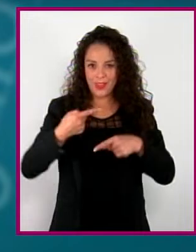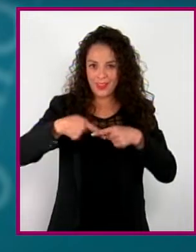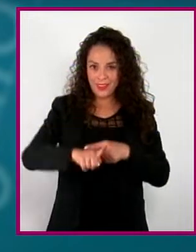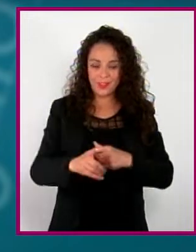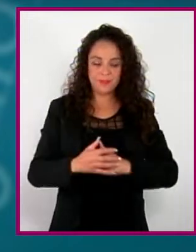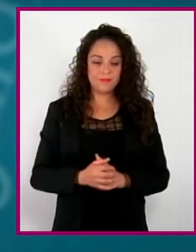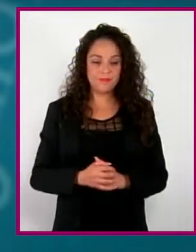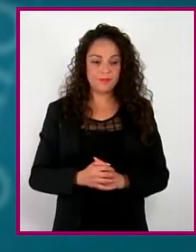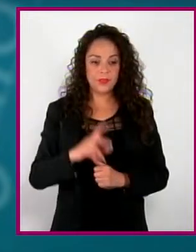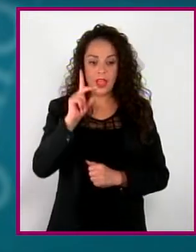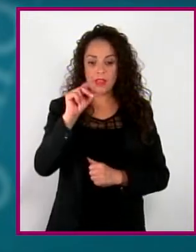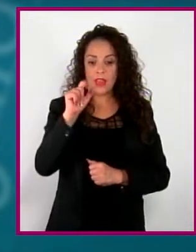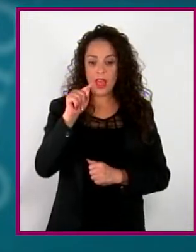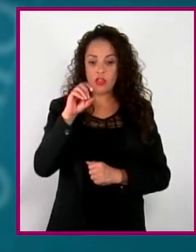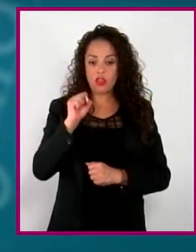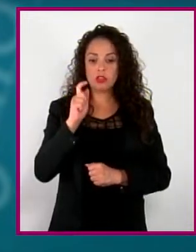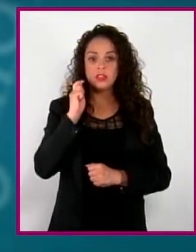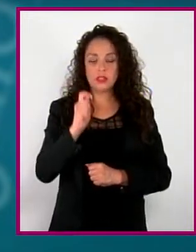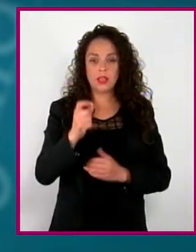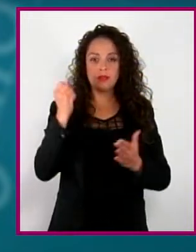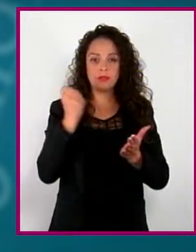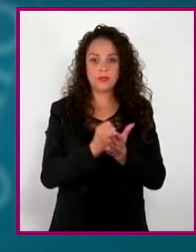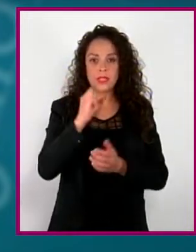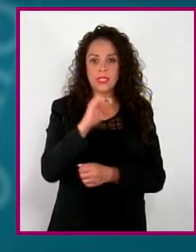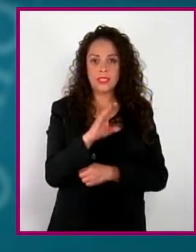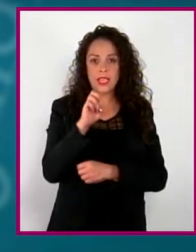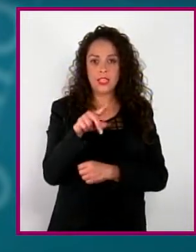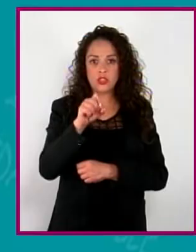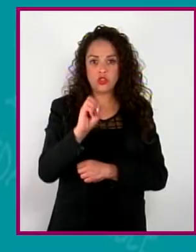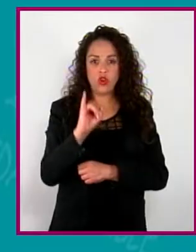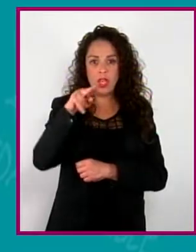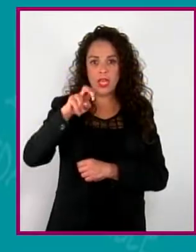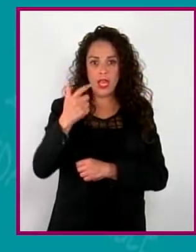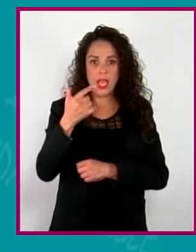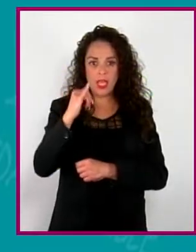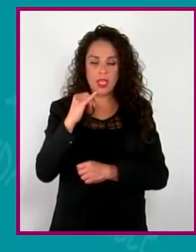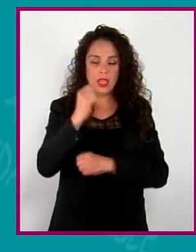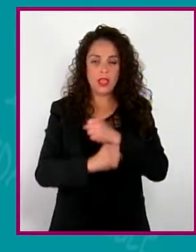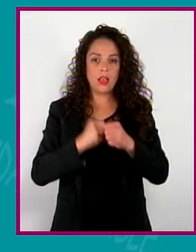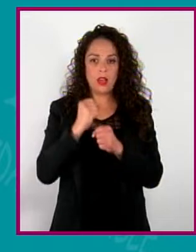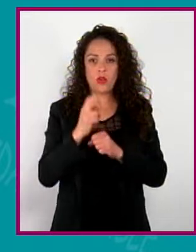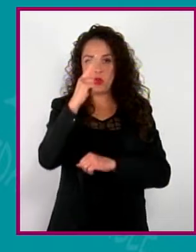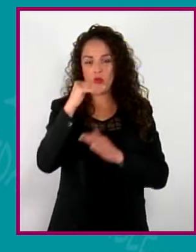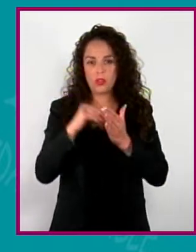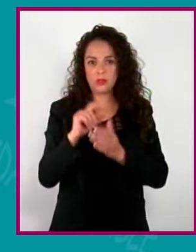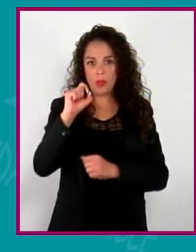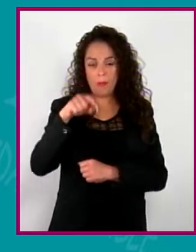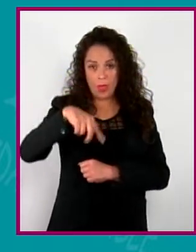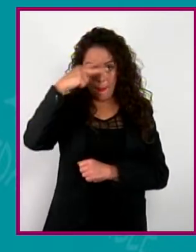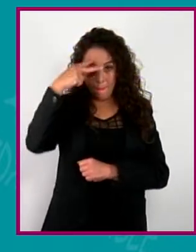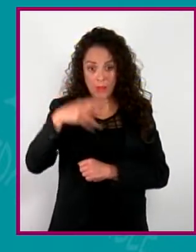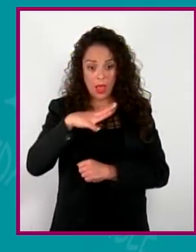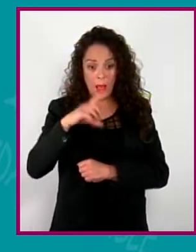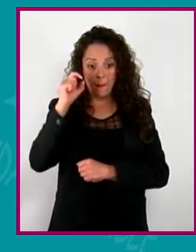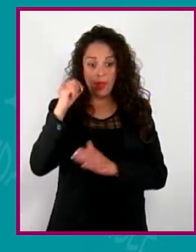los datos arrojados por el Censo de Población y Vivienda del 2020, en México hay